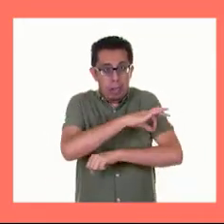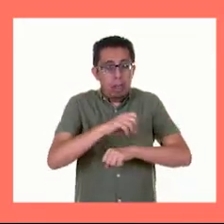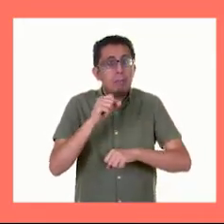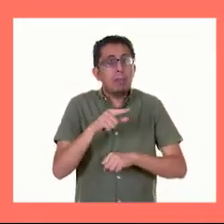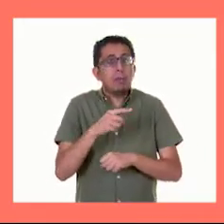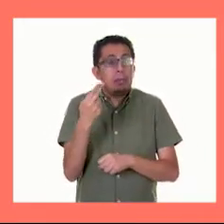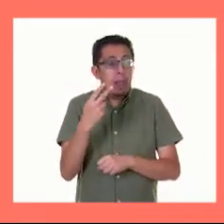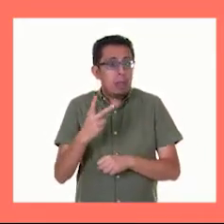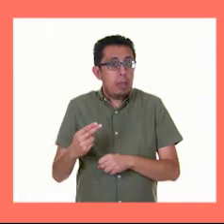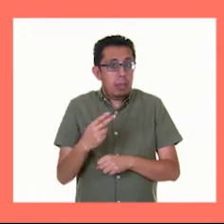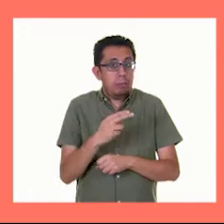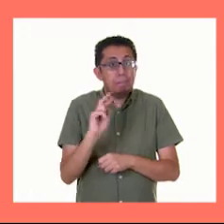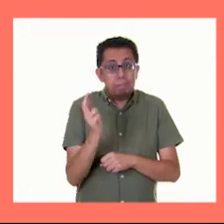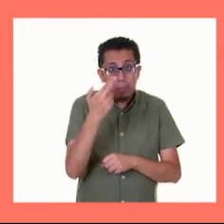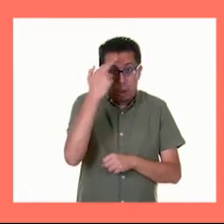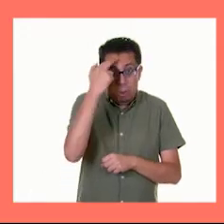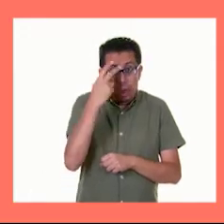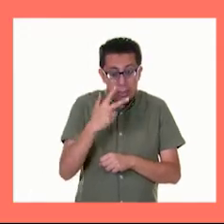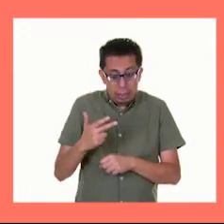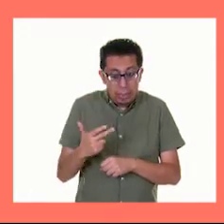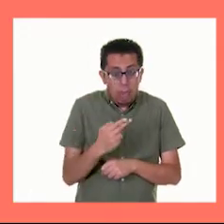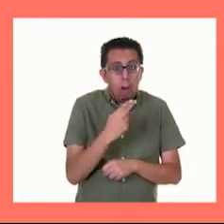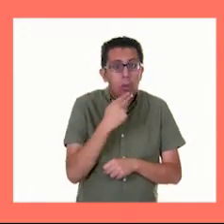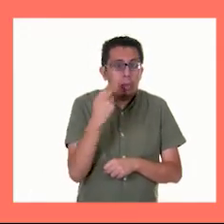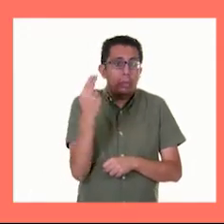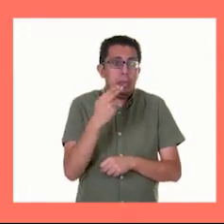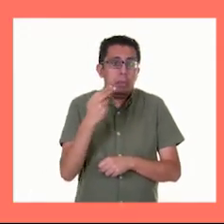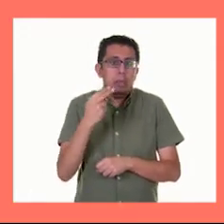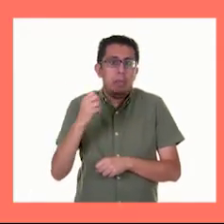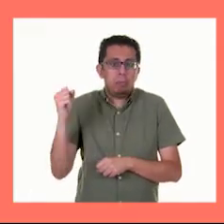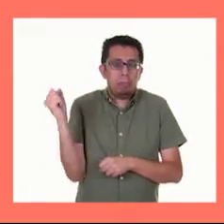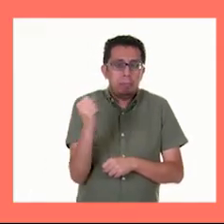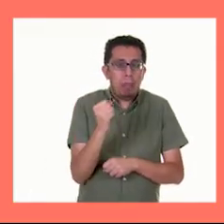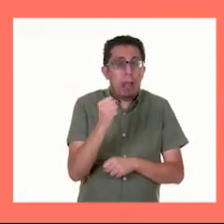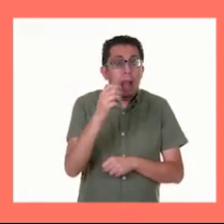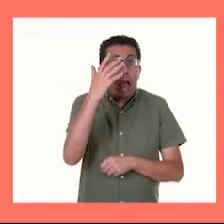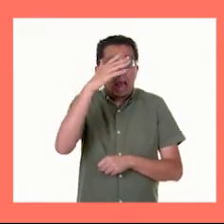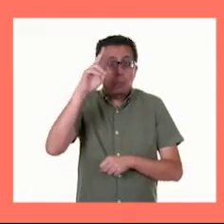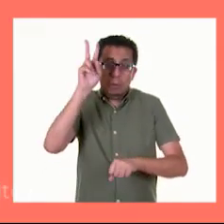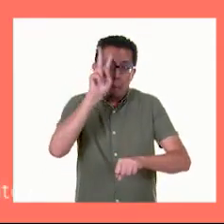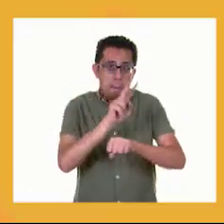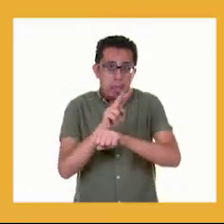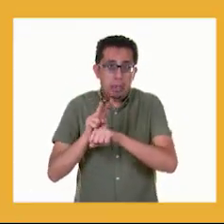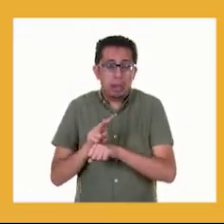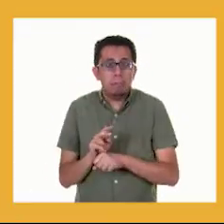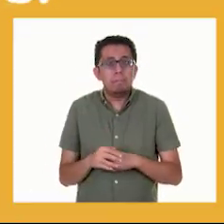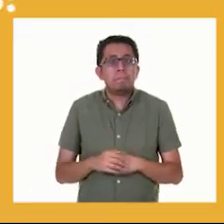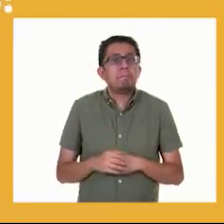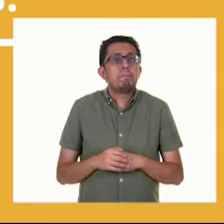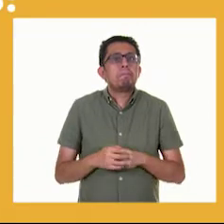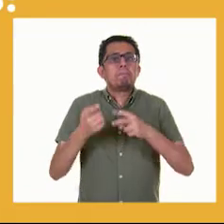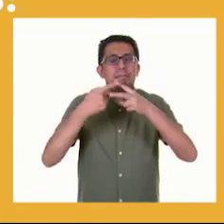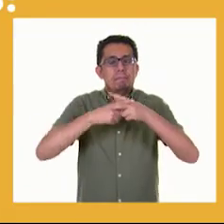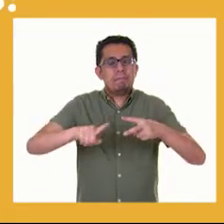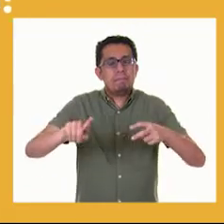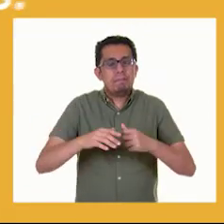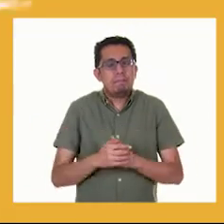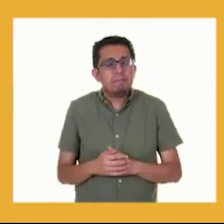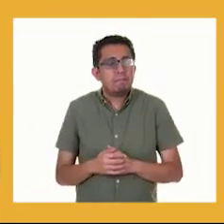y tijeras. Recuerda que la manipulación de estas debe estar supervisada por un adulto.